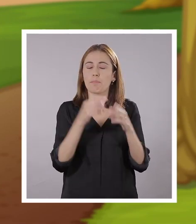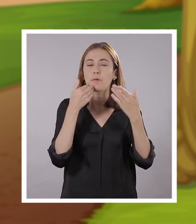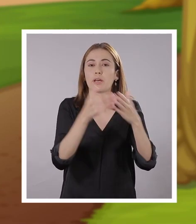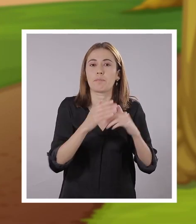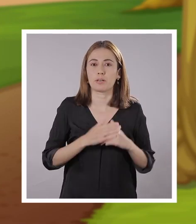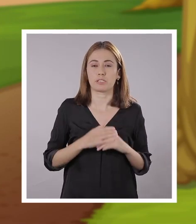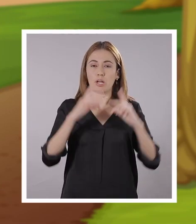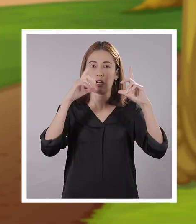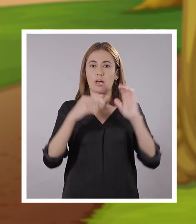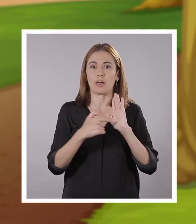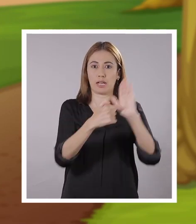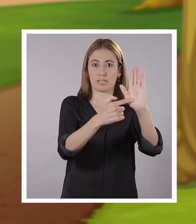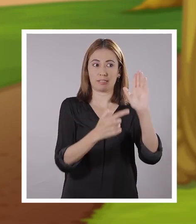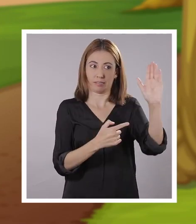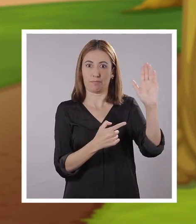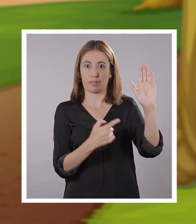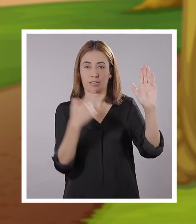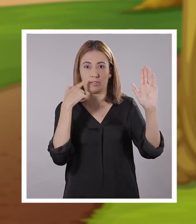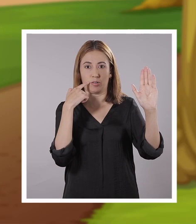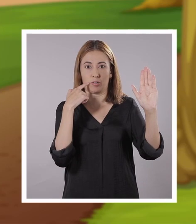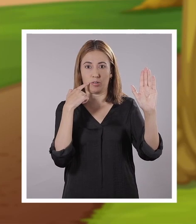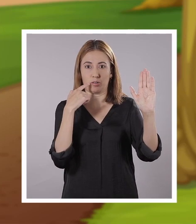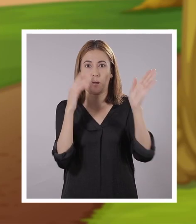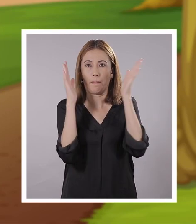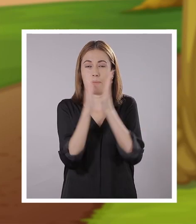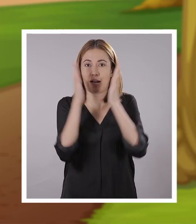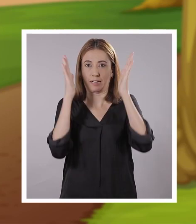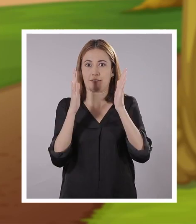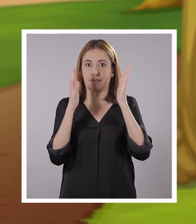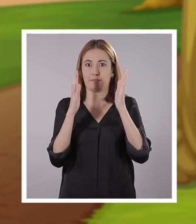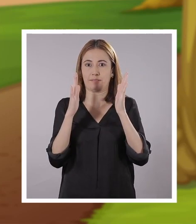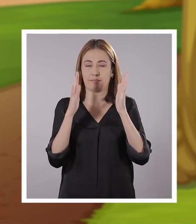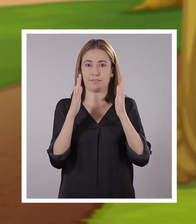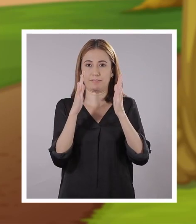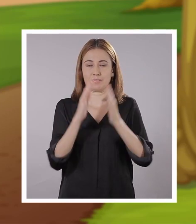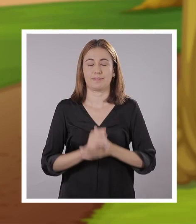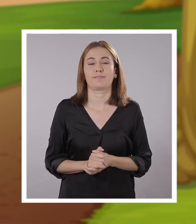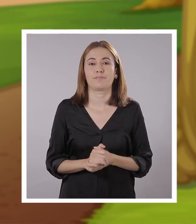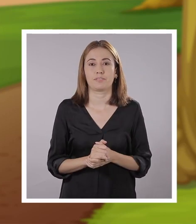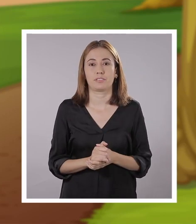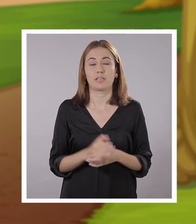dice. Por ejemplo, si aparece esta imagen, tienes que dar un aplauso.